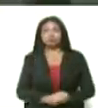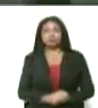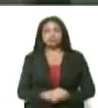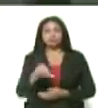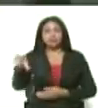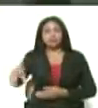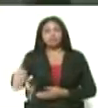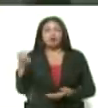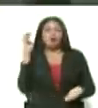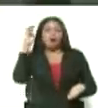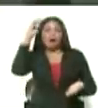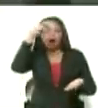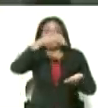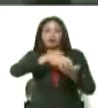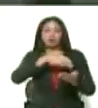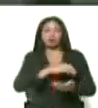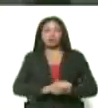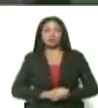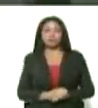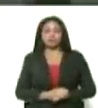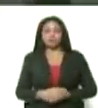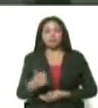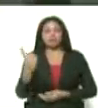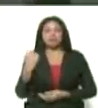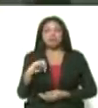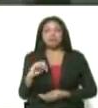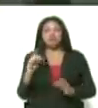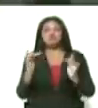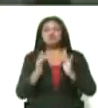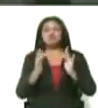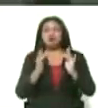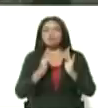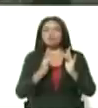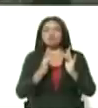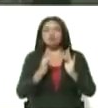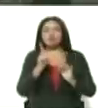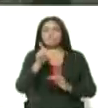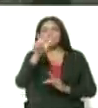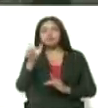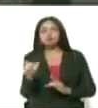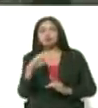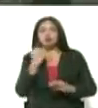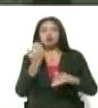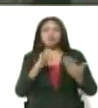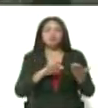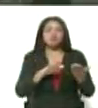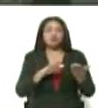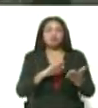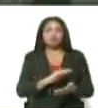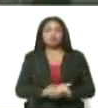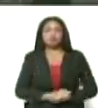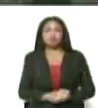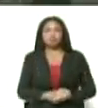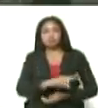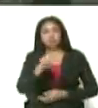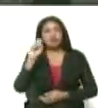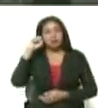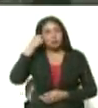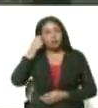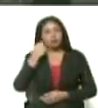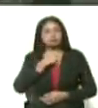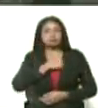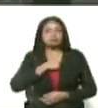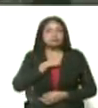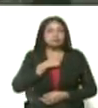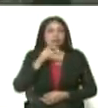estado Aragua. Tiene antecedentes de contacto con un paciente fallecido. Si ustedes recuerdan ese